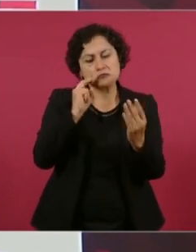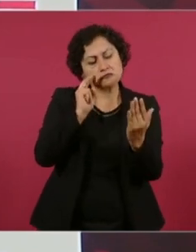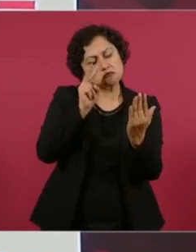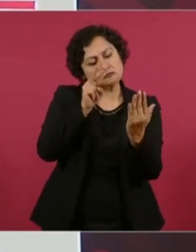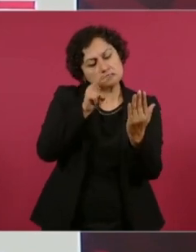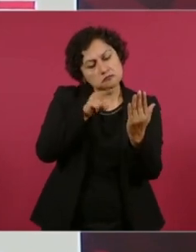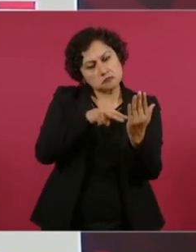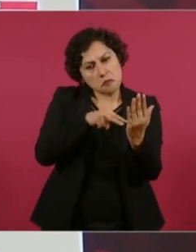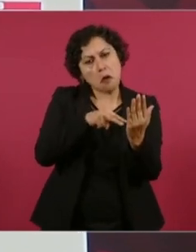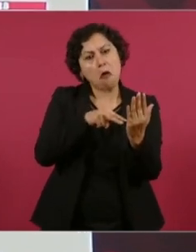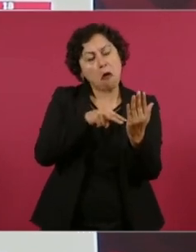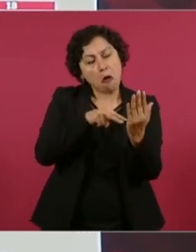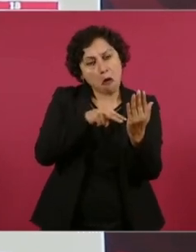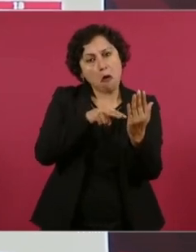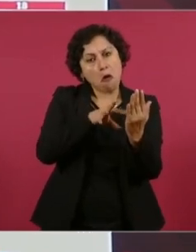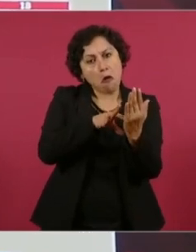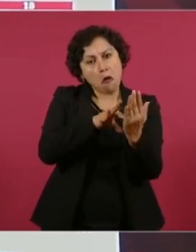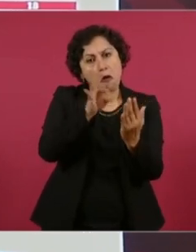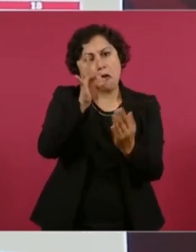que